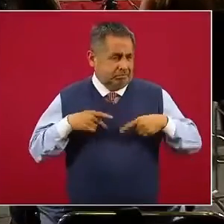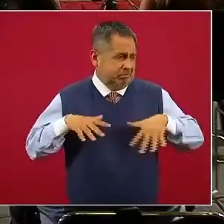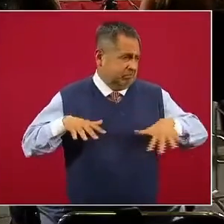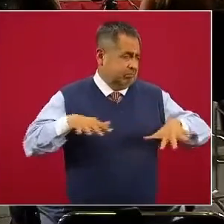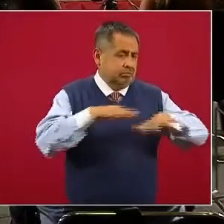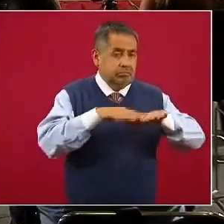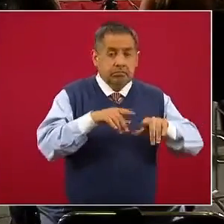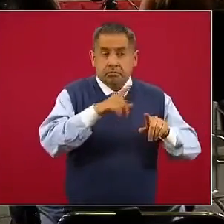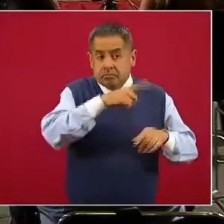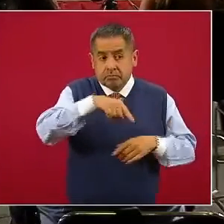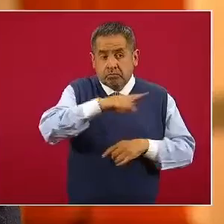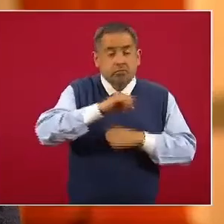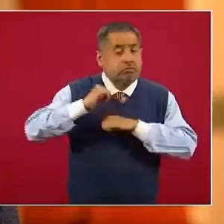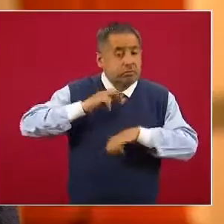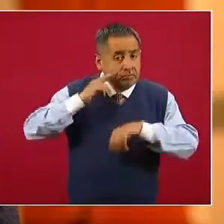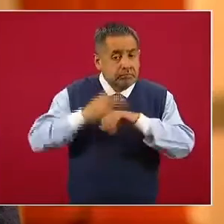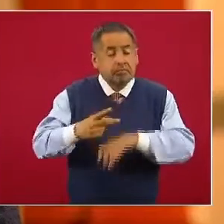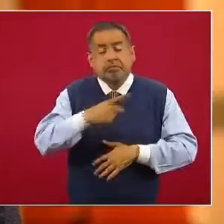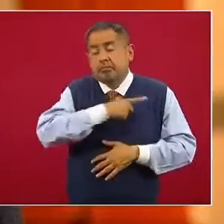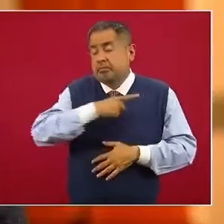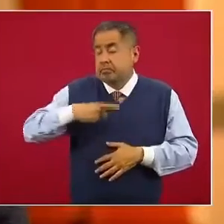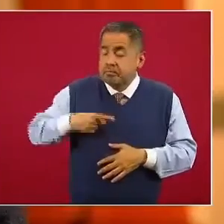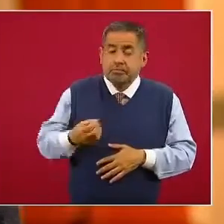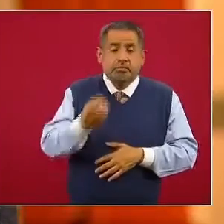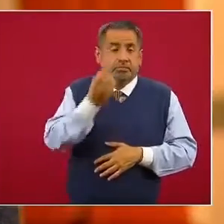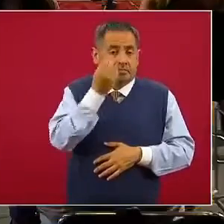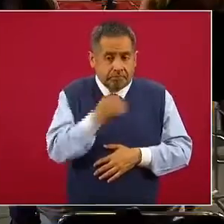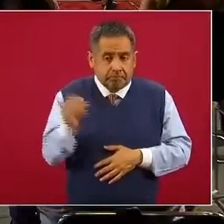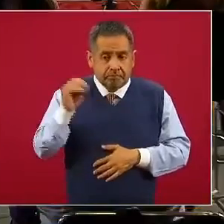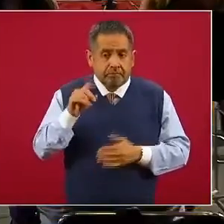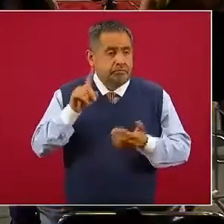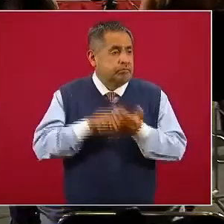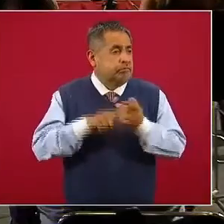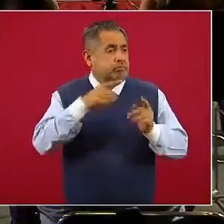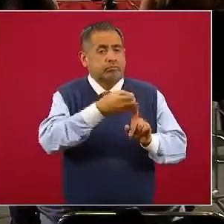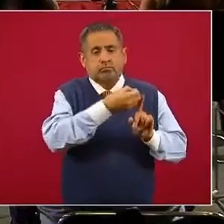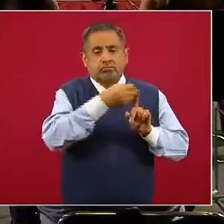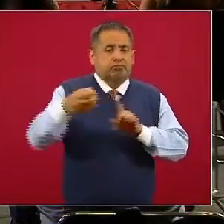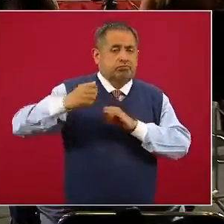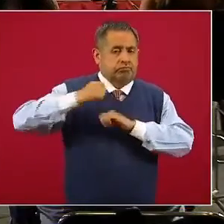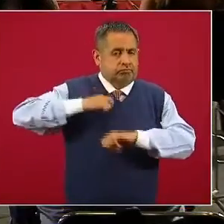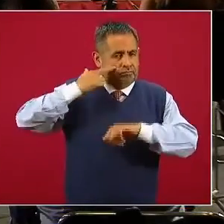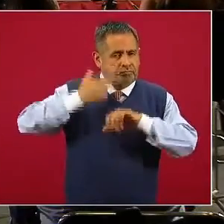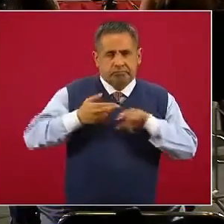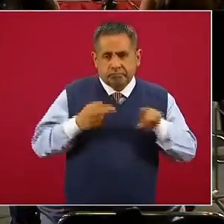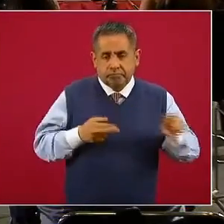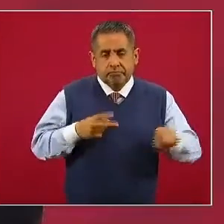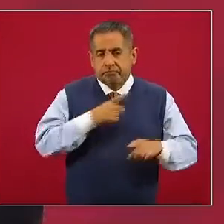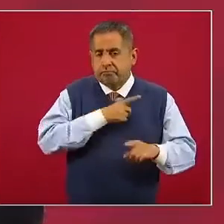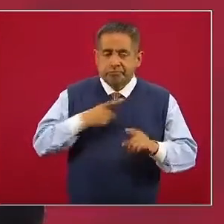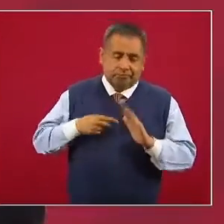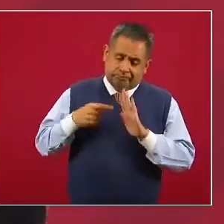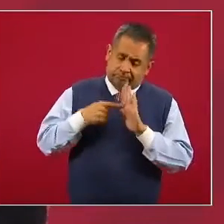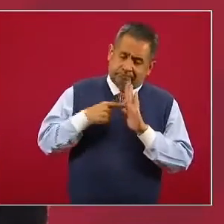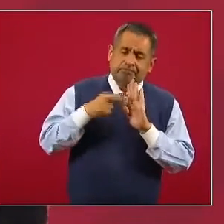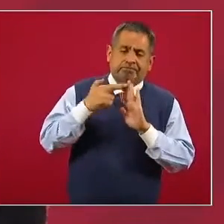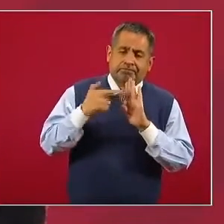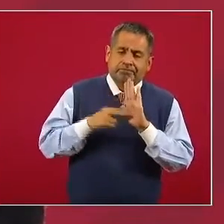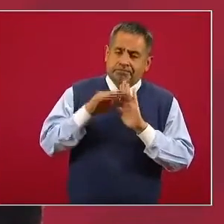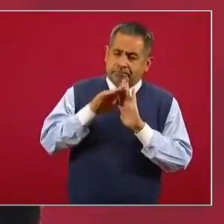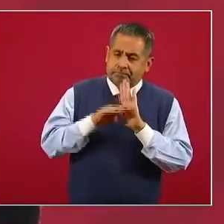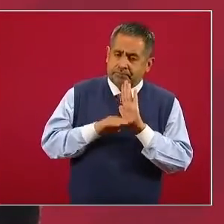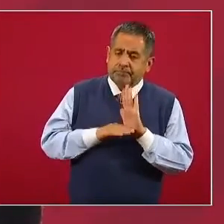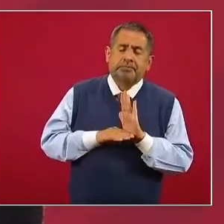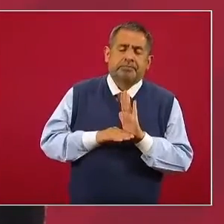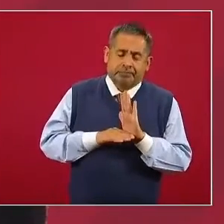están obligadas estas entidades, los que organizan las actividades, a seguir los protocolos. En